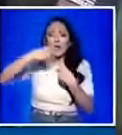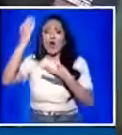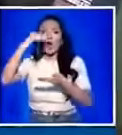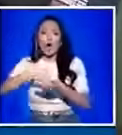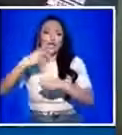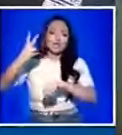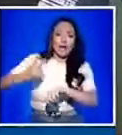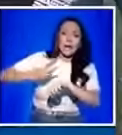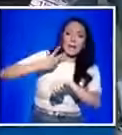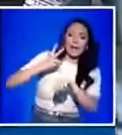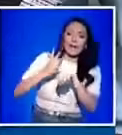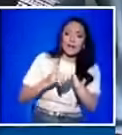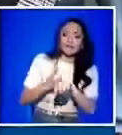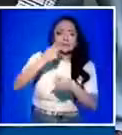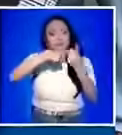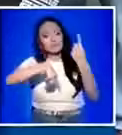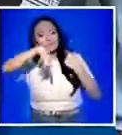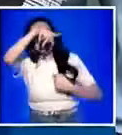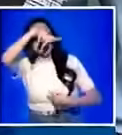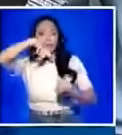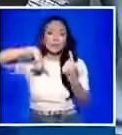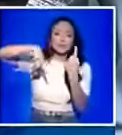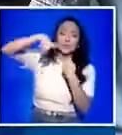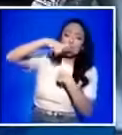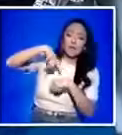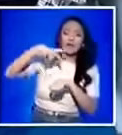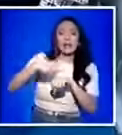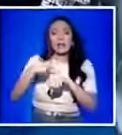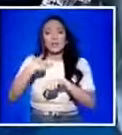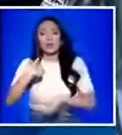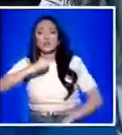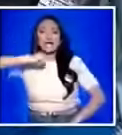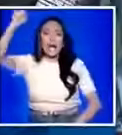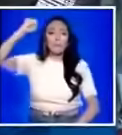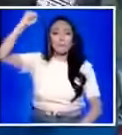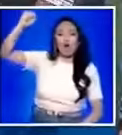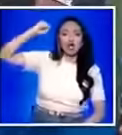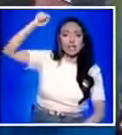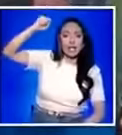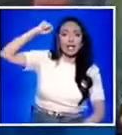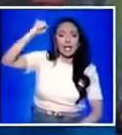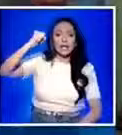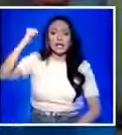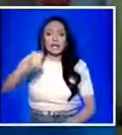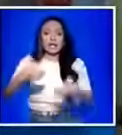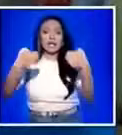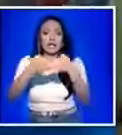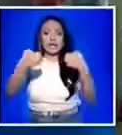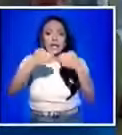otra vez, volveremos a ser campeones, como en el